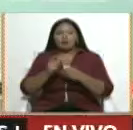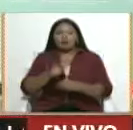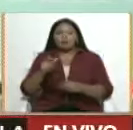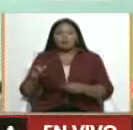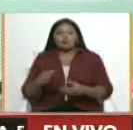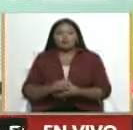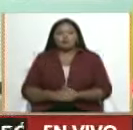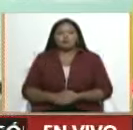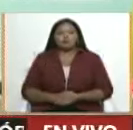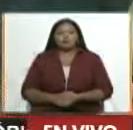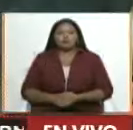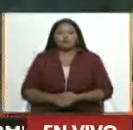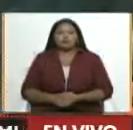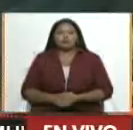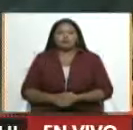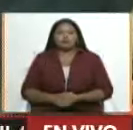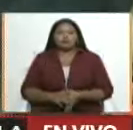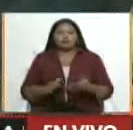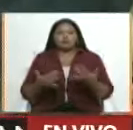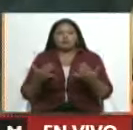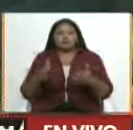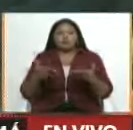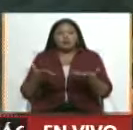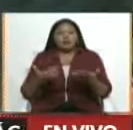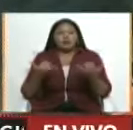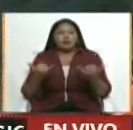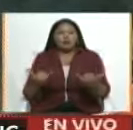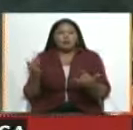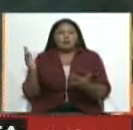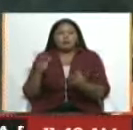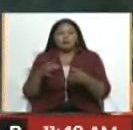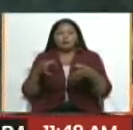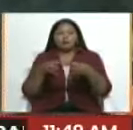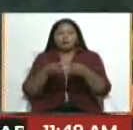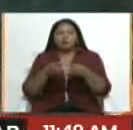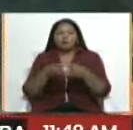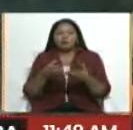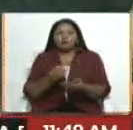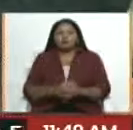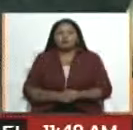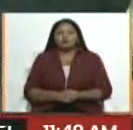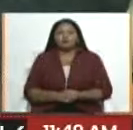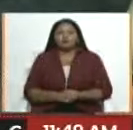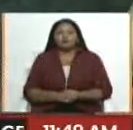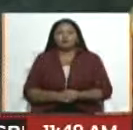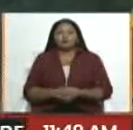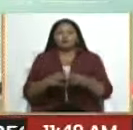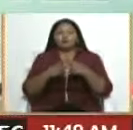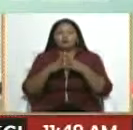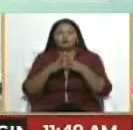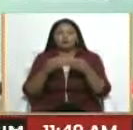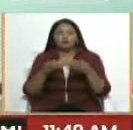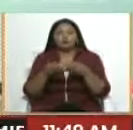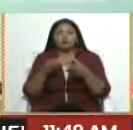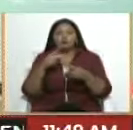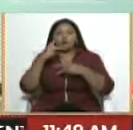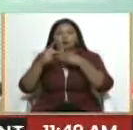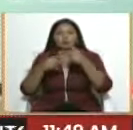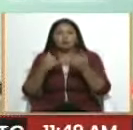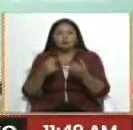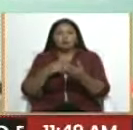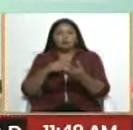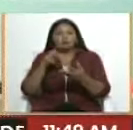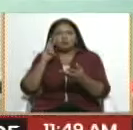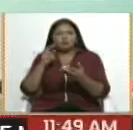candidatos que han venido con todos sus equipos, con todos sus partidos políticos que lo